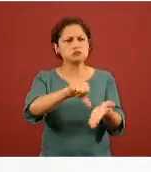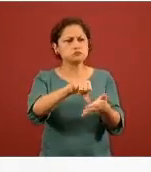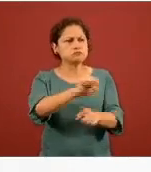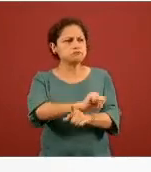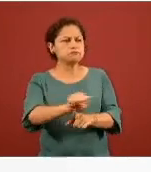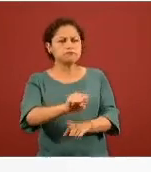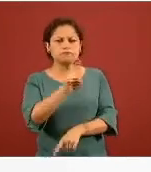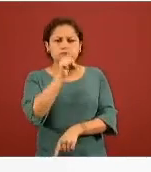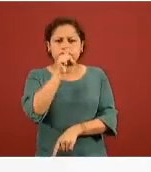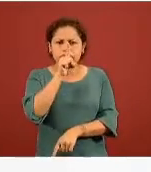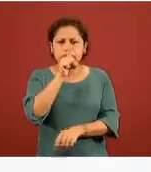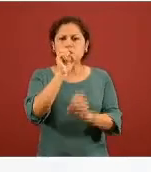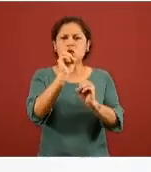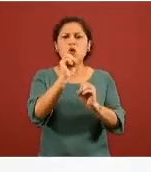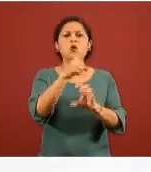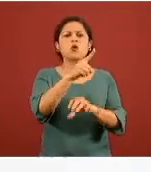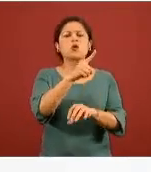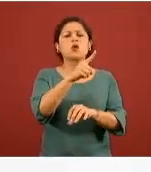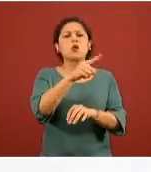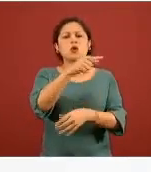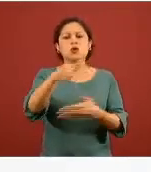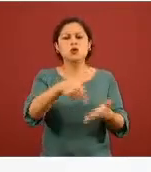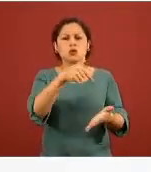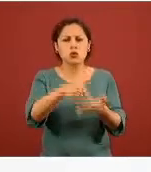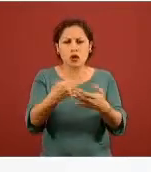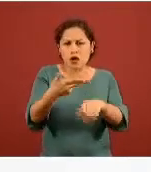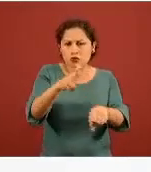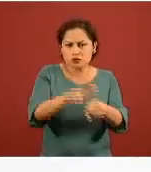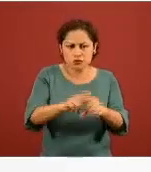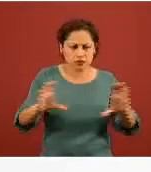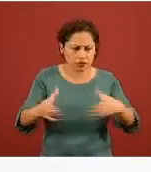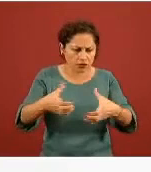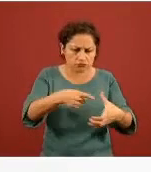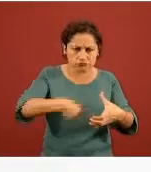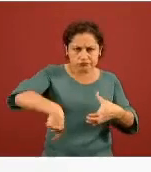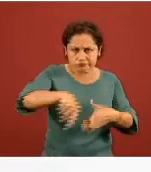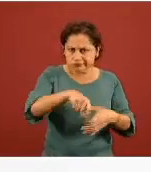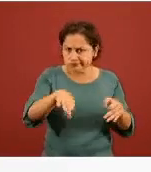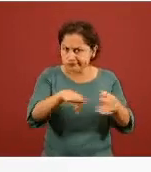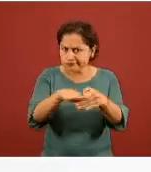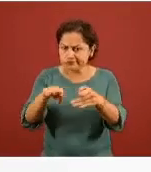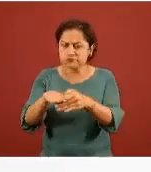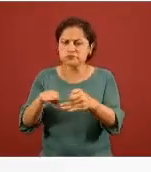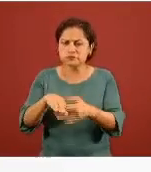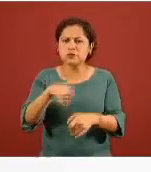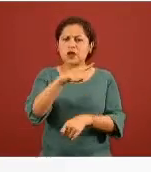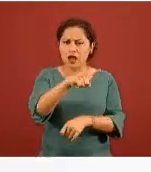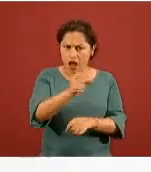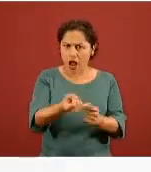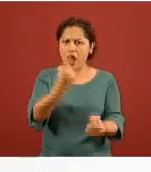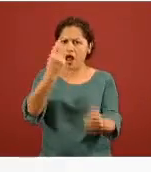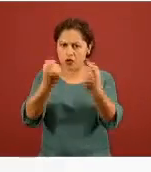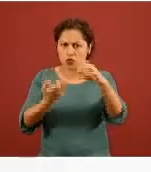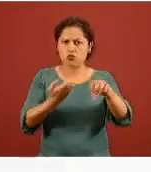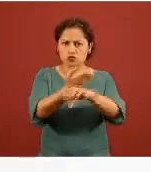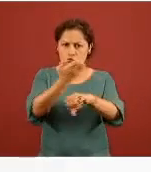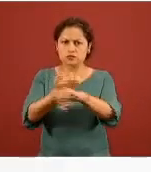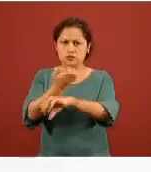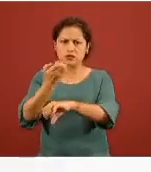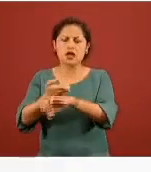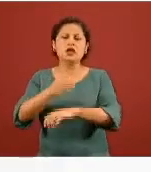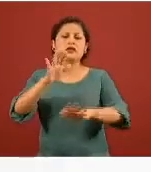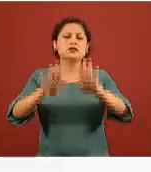básico comunitario, que a veces están ahí en los estados y han dejado de utilizarse para la